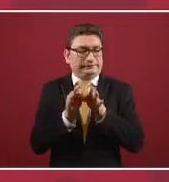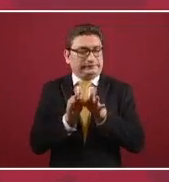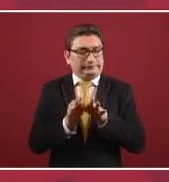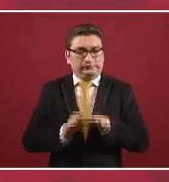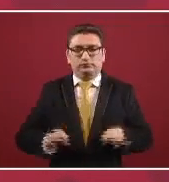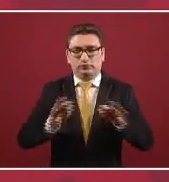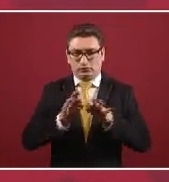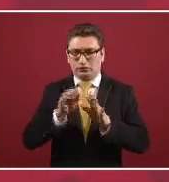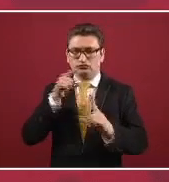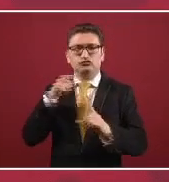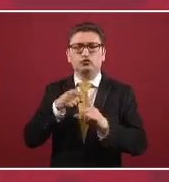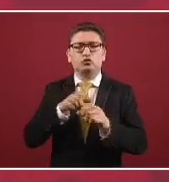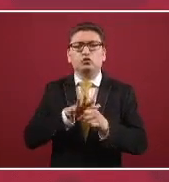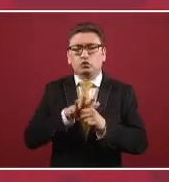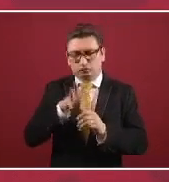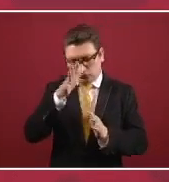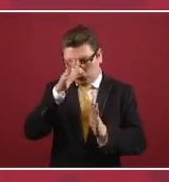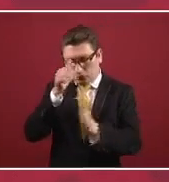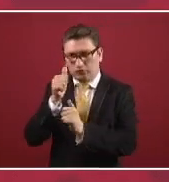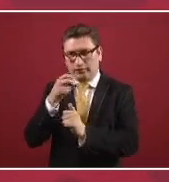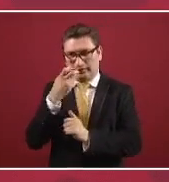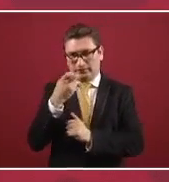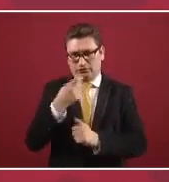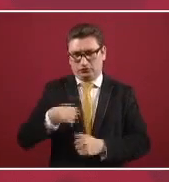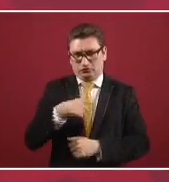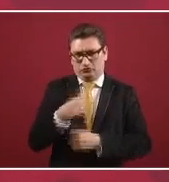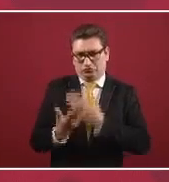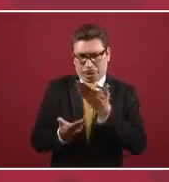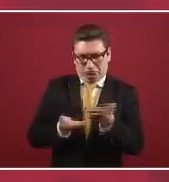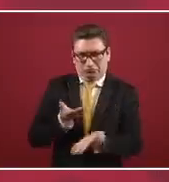Esa es la propuesta que estamos haciendo.